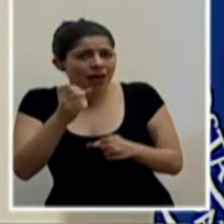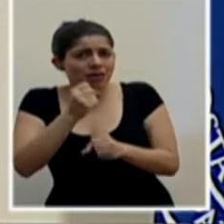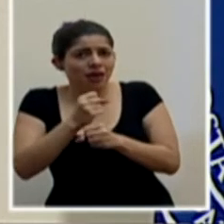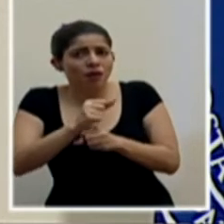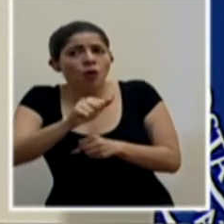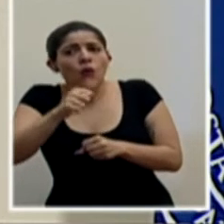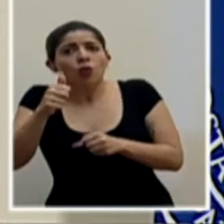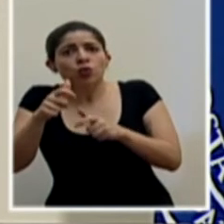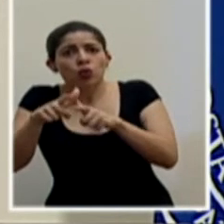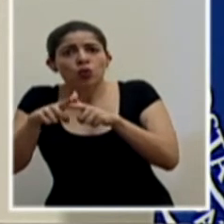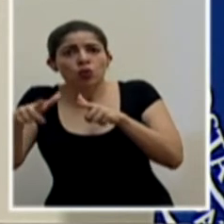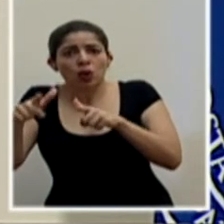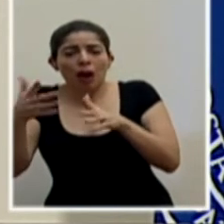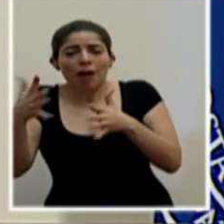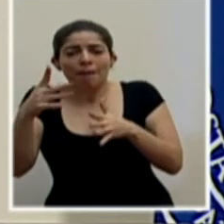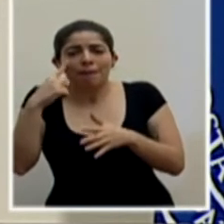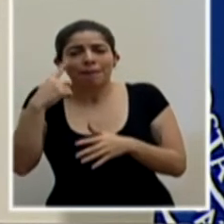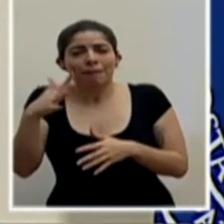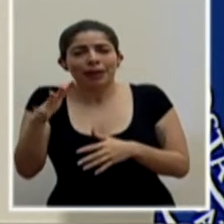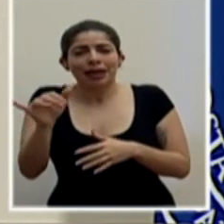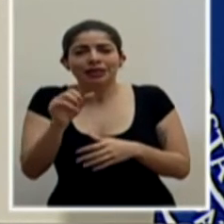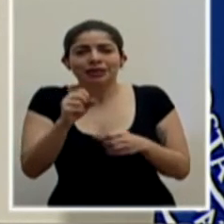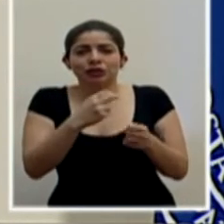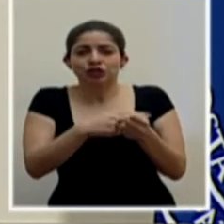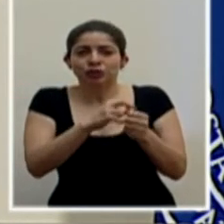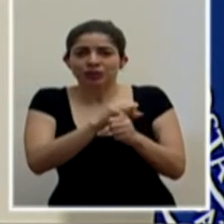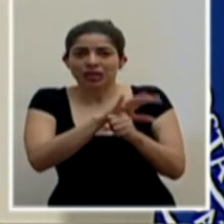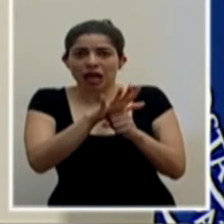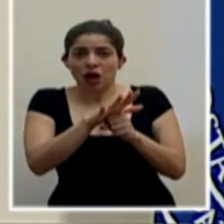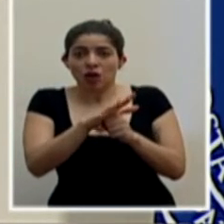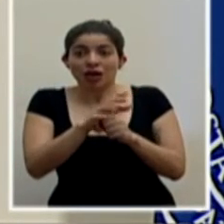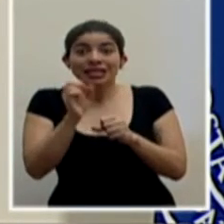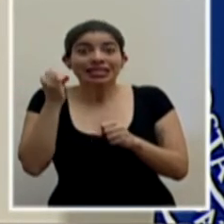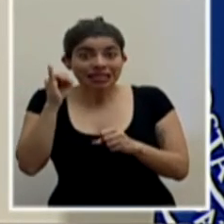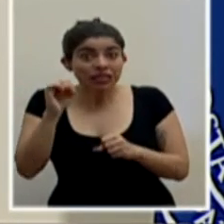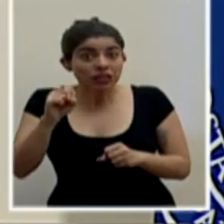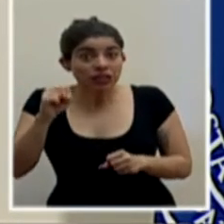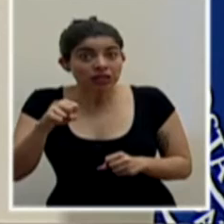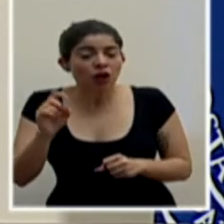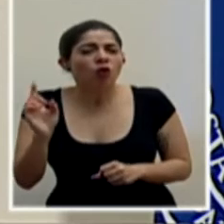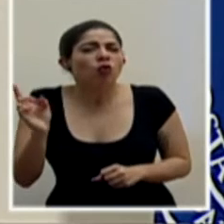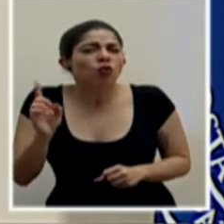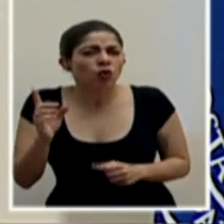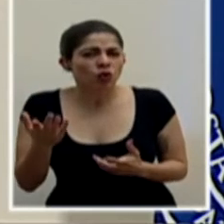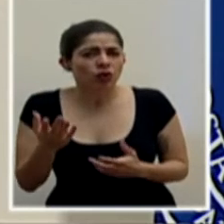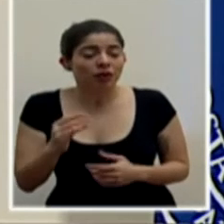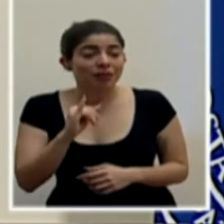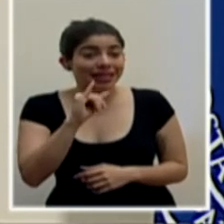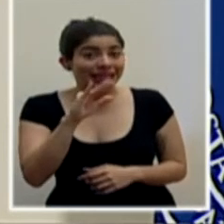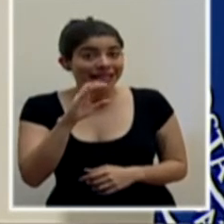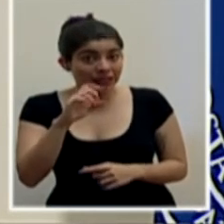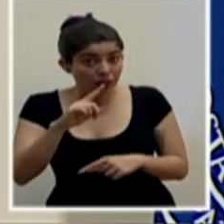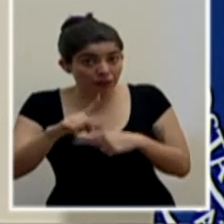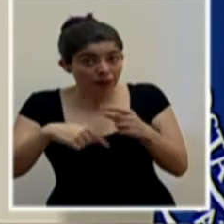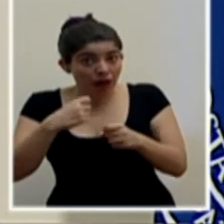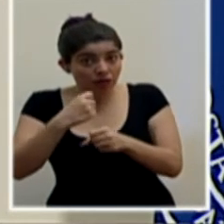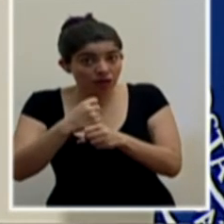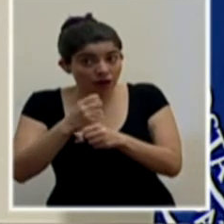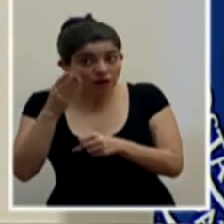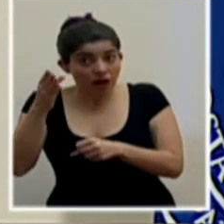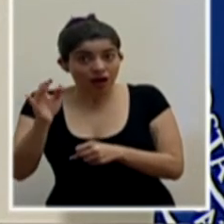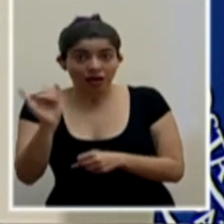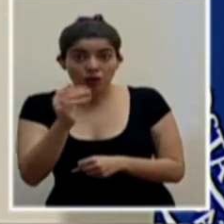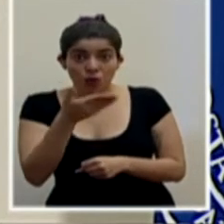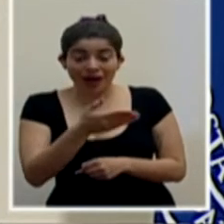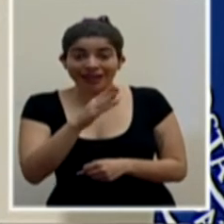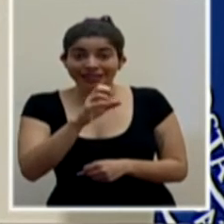otros espacios similares a SEACO? De ser así, ¿cuáles son? ¿El ICE está trabajando o trabajará en ellas como lo hizo con el